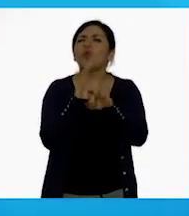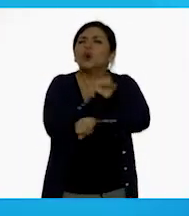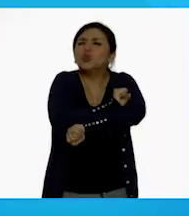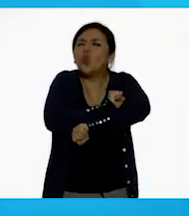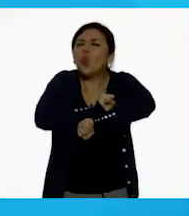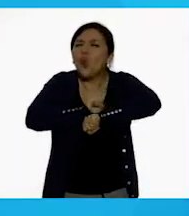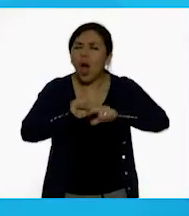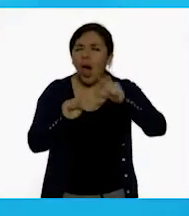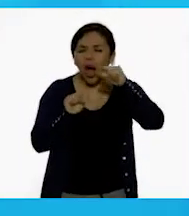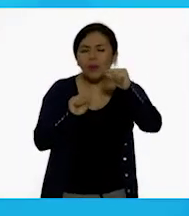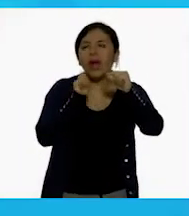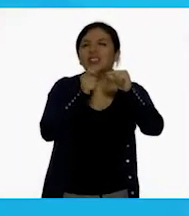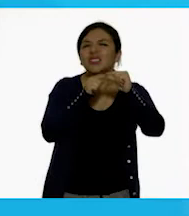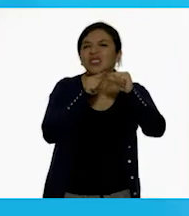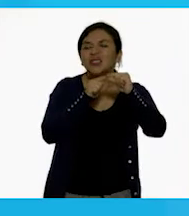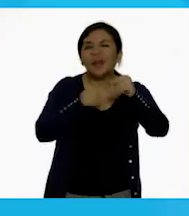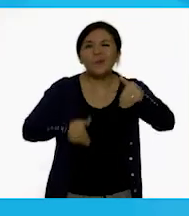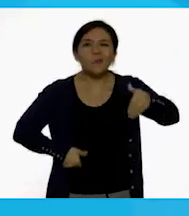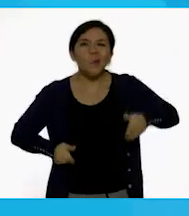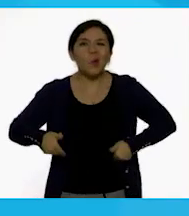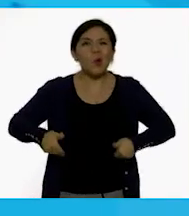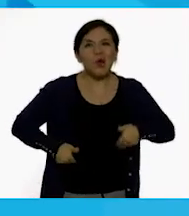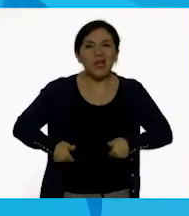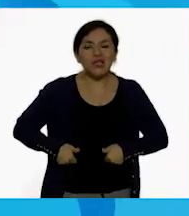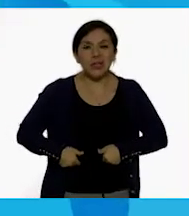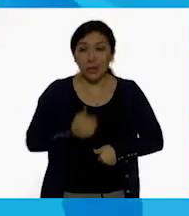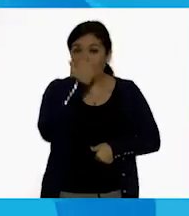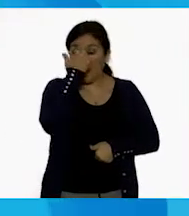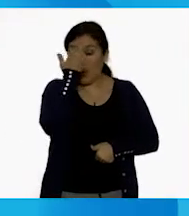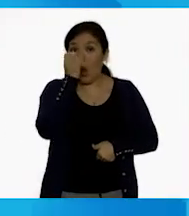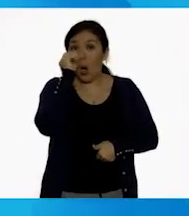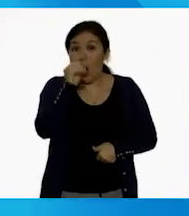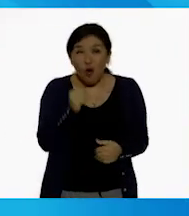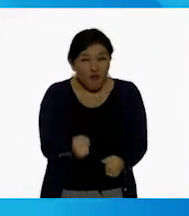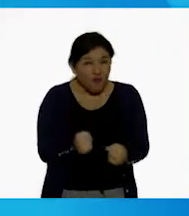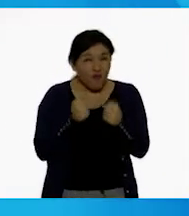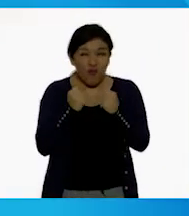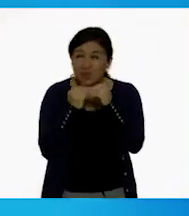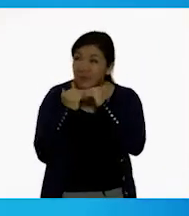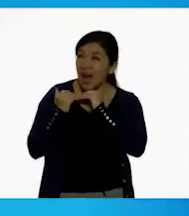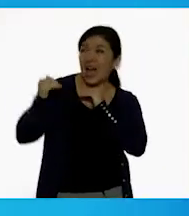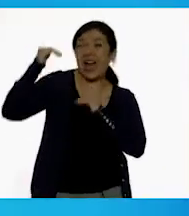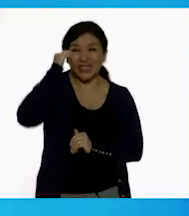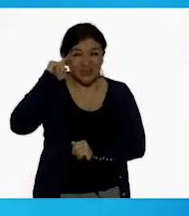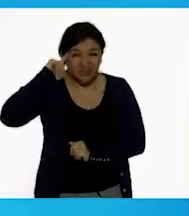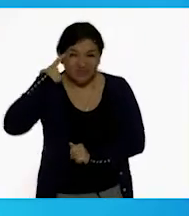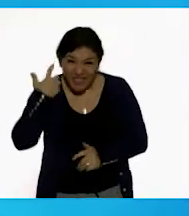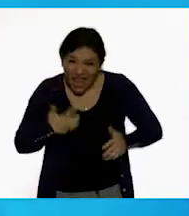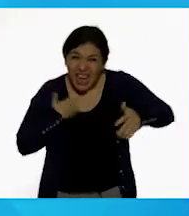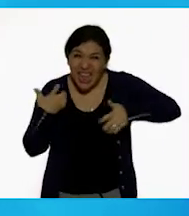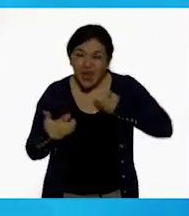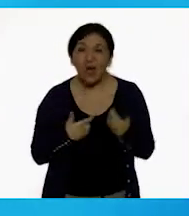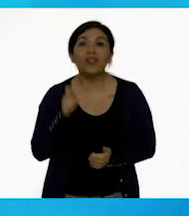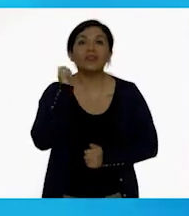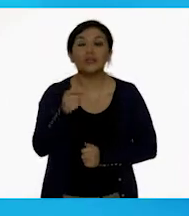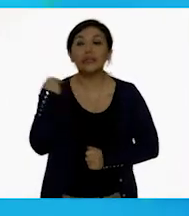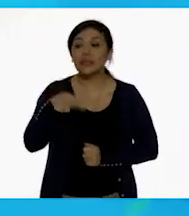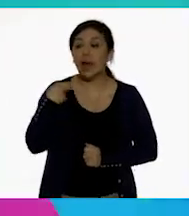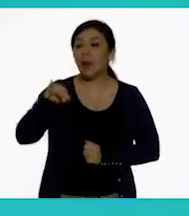le conoce como molestia. Y si es de forma muy intensa, como